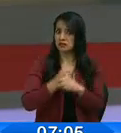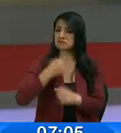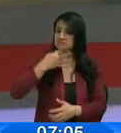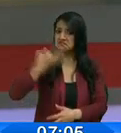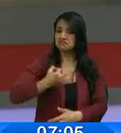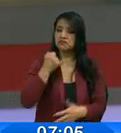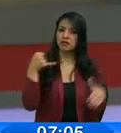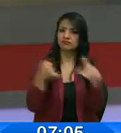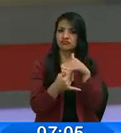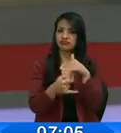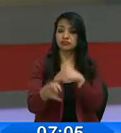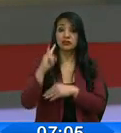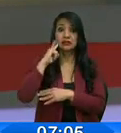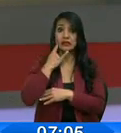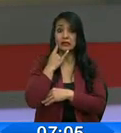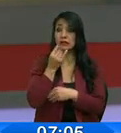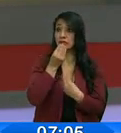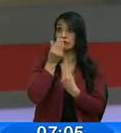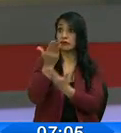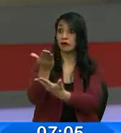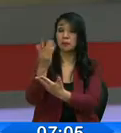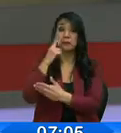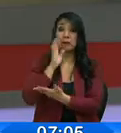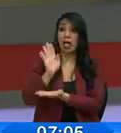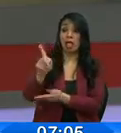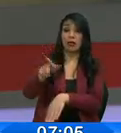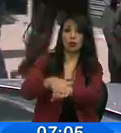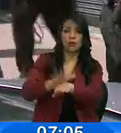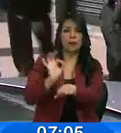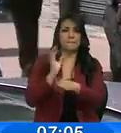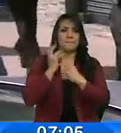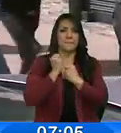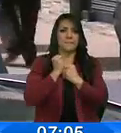La menor evitó acusar a su padrastro. Veamos.